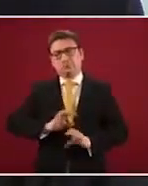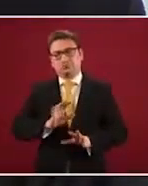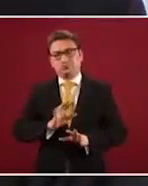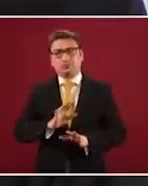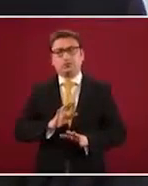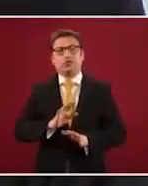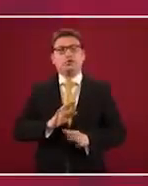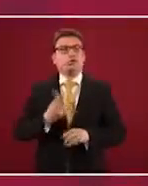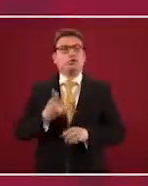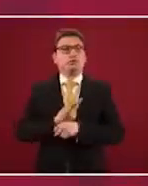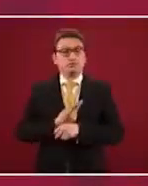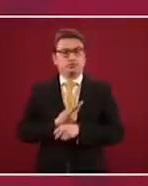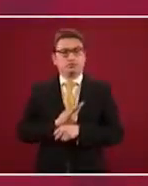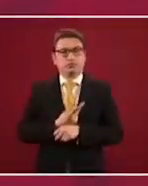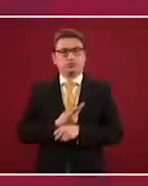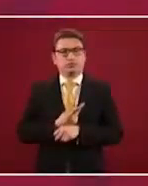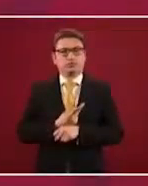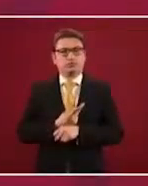pues estaríamos